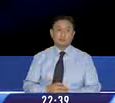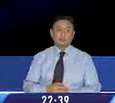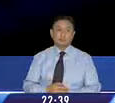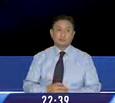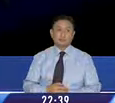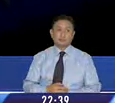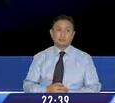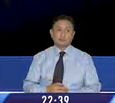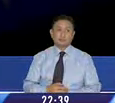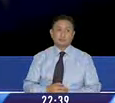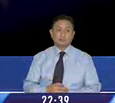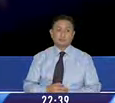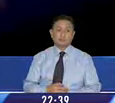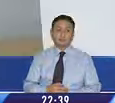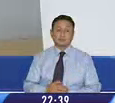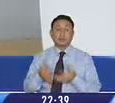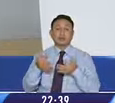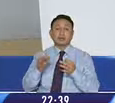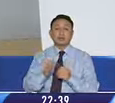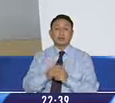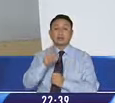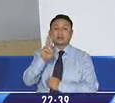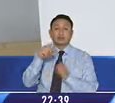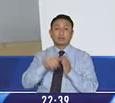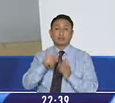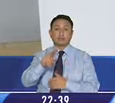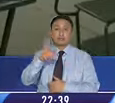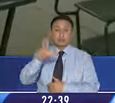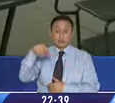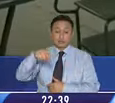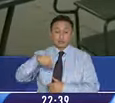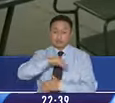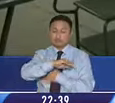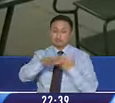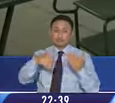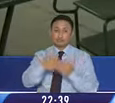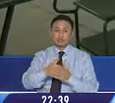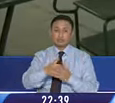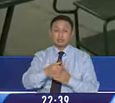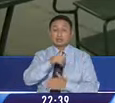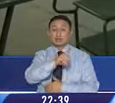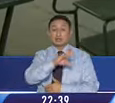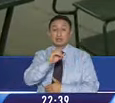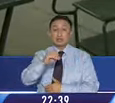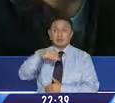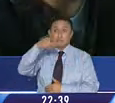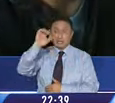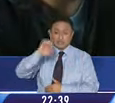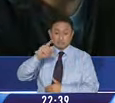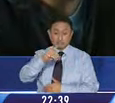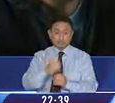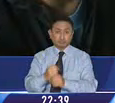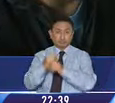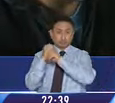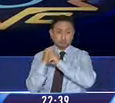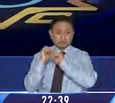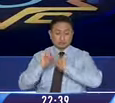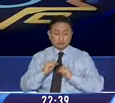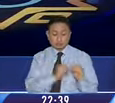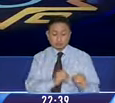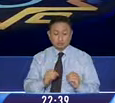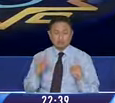en las elecciones seccionales de febrero del 2023. Todas las jurisdicciones que superen los 100.000 votantes tendrán la obligación de organizar